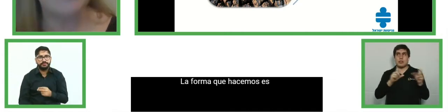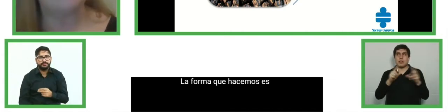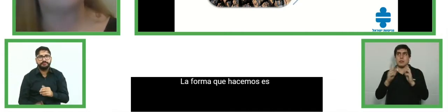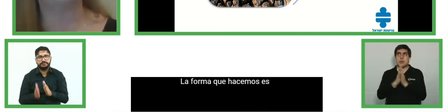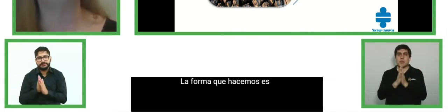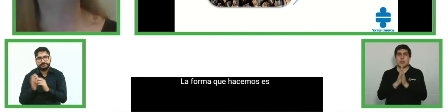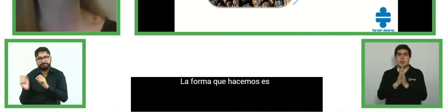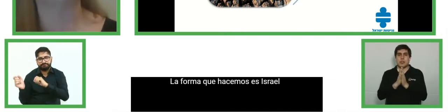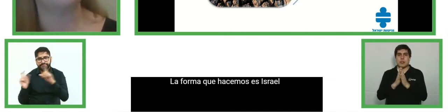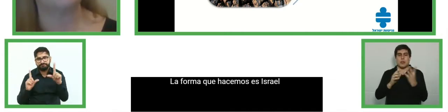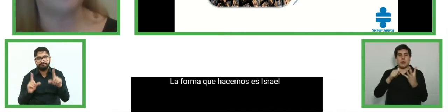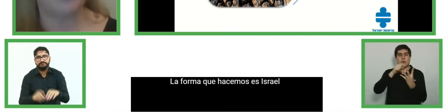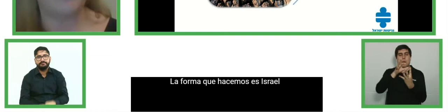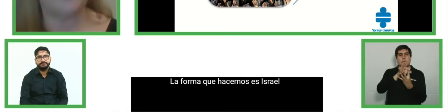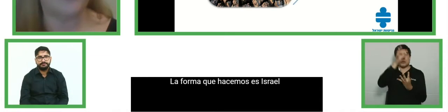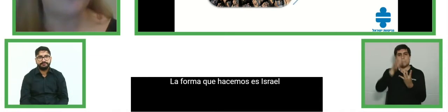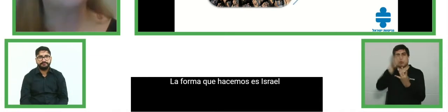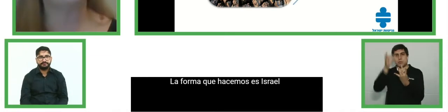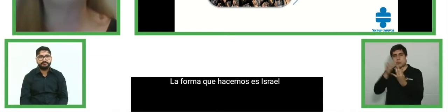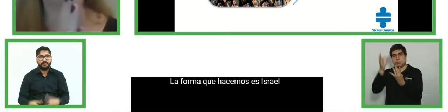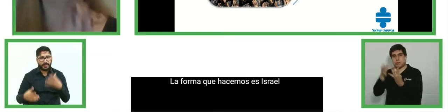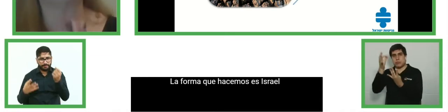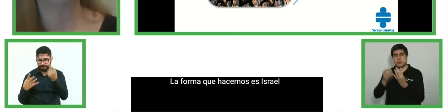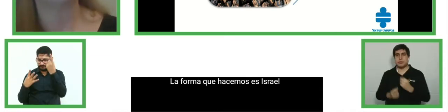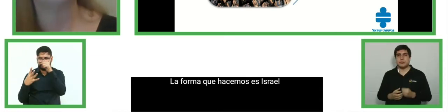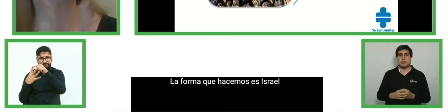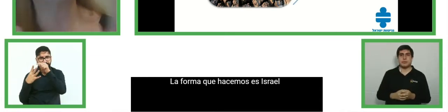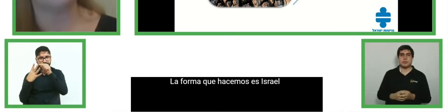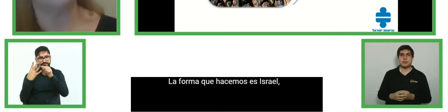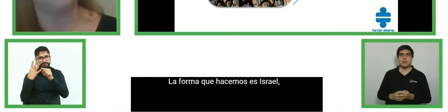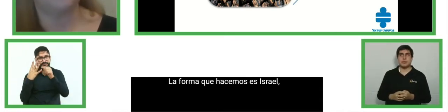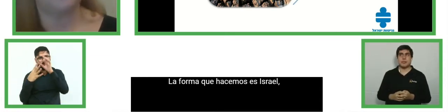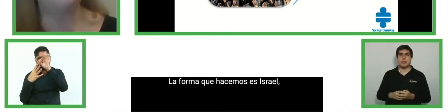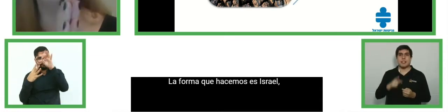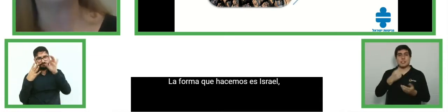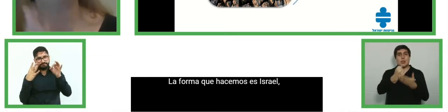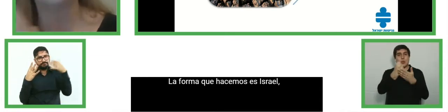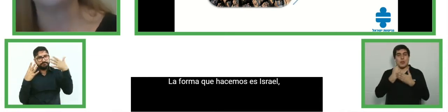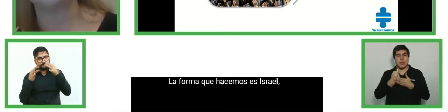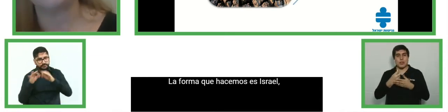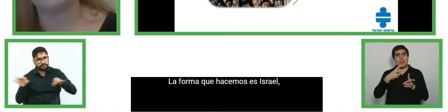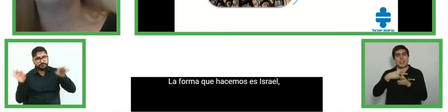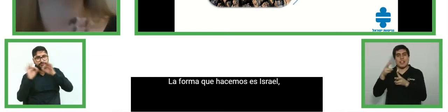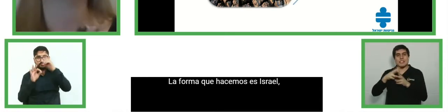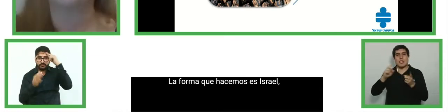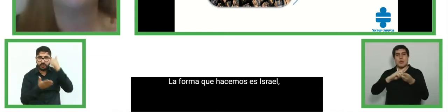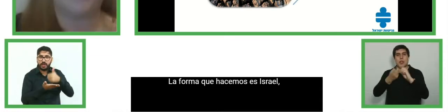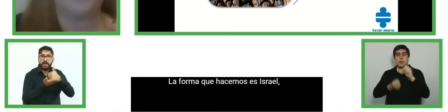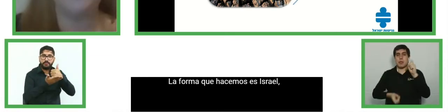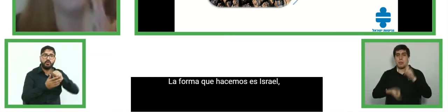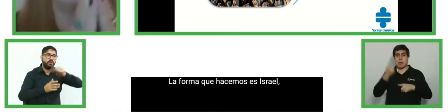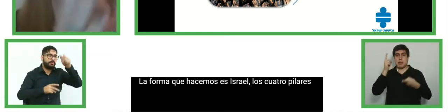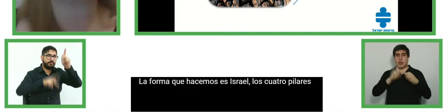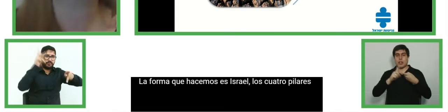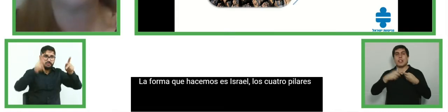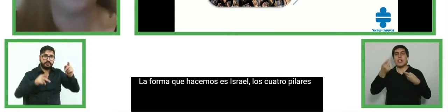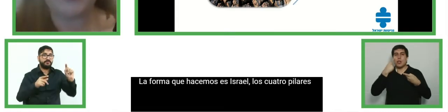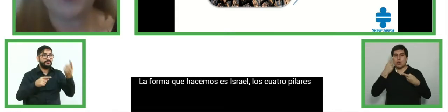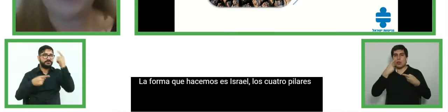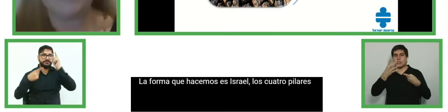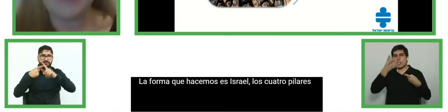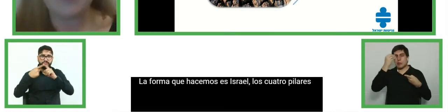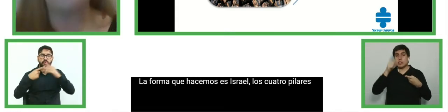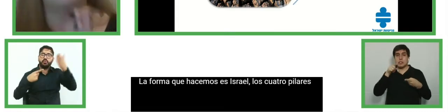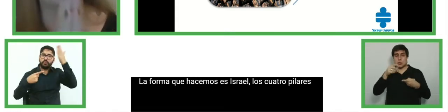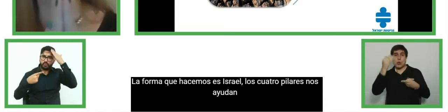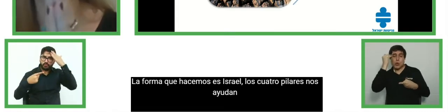pilares. Pasar la siguiente diapositiva. Los cuatro pilares nos ayudan a crear el cambio. Lo primero es conocimiento. Cuando no sabes algo, tienes